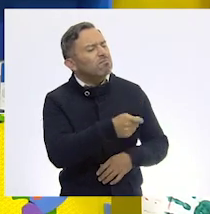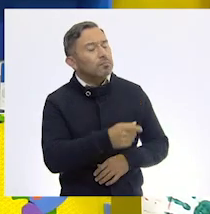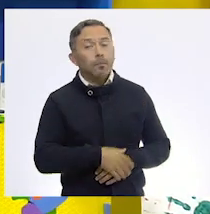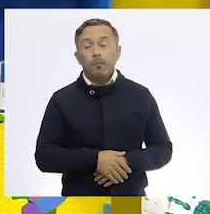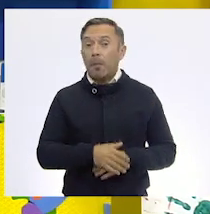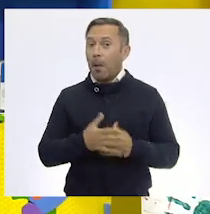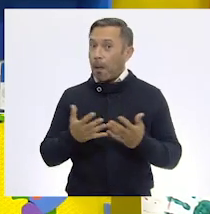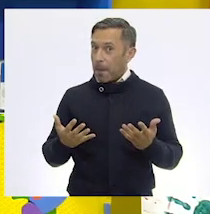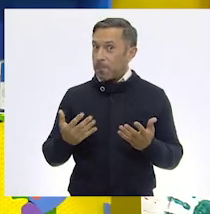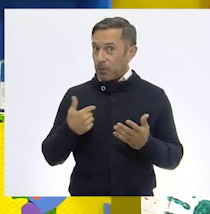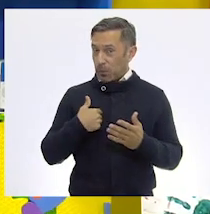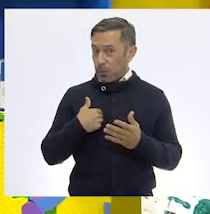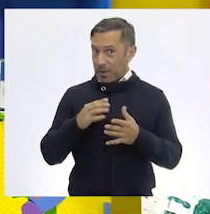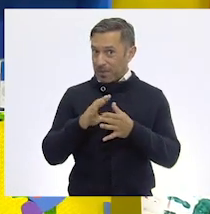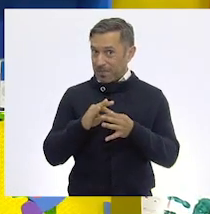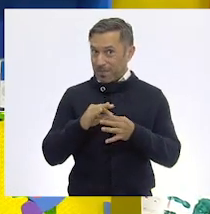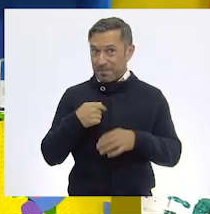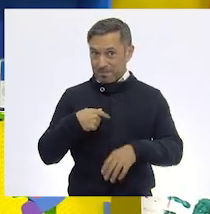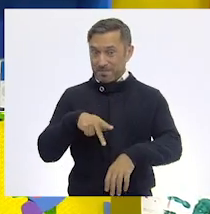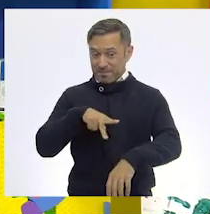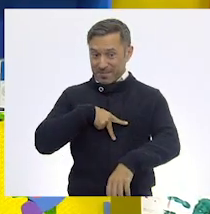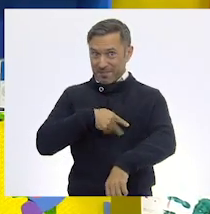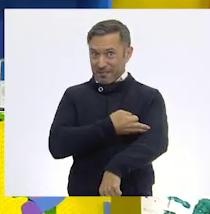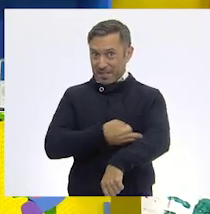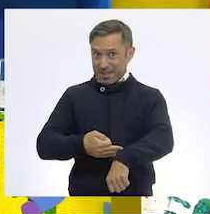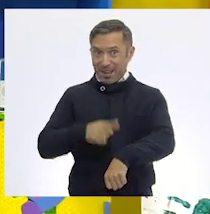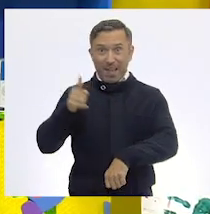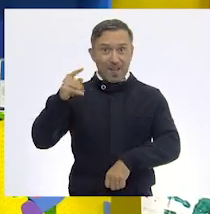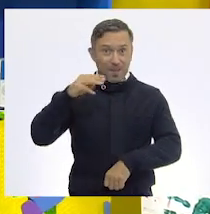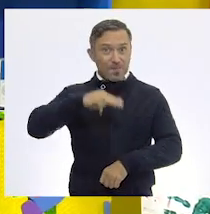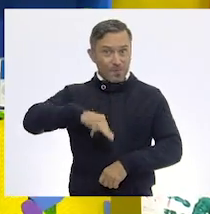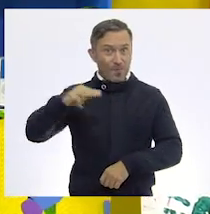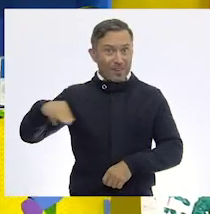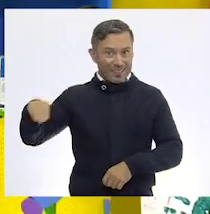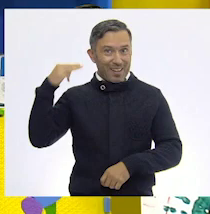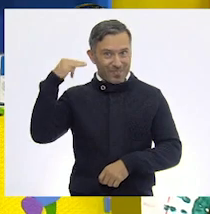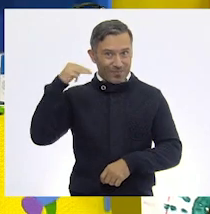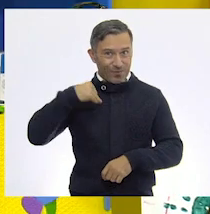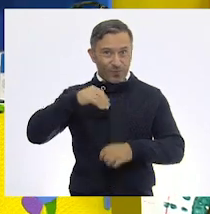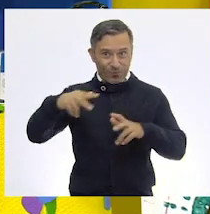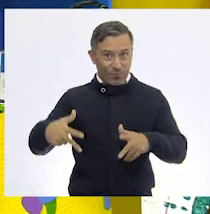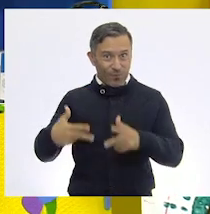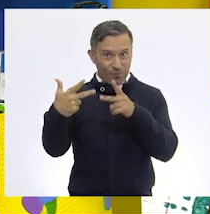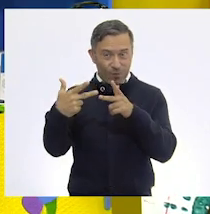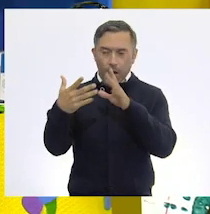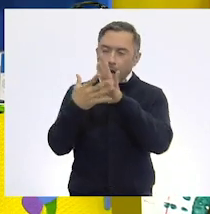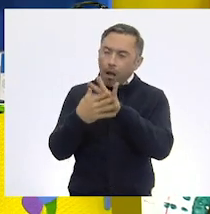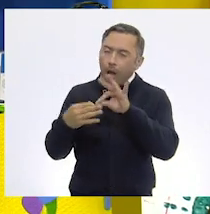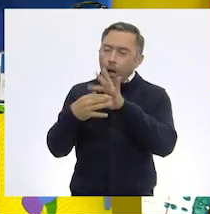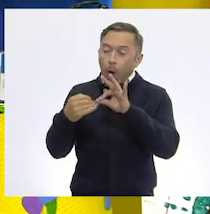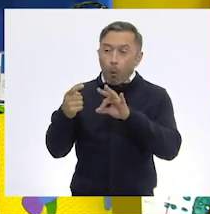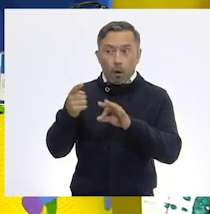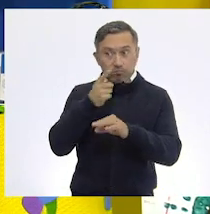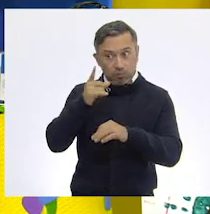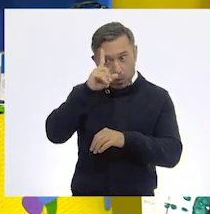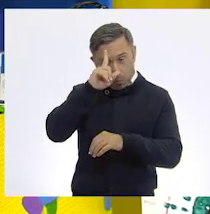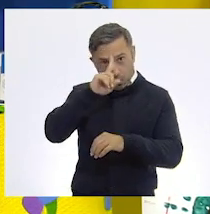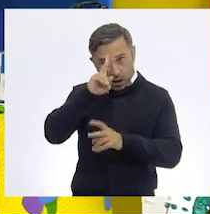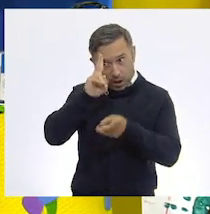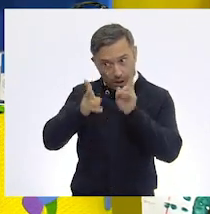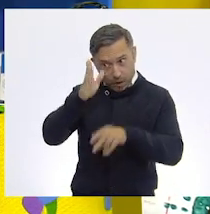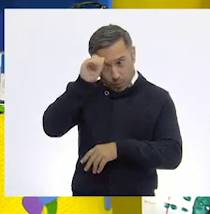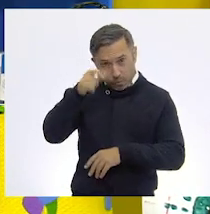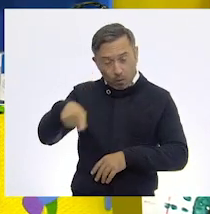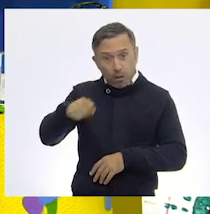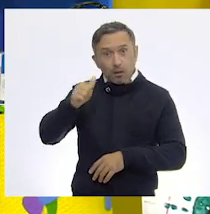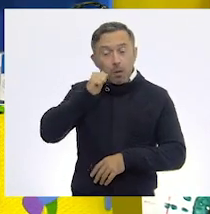en videoconferencia con mi familia de Morelia y entre todas y todos acordamos recordar siempre la frase: pensar, antes de actuar